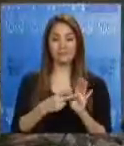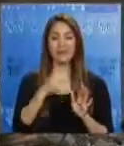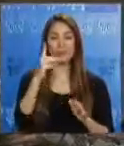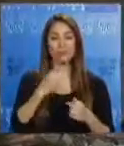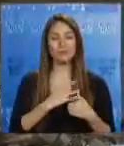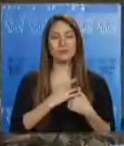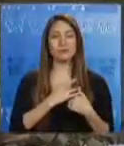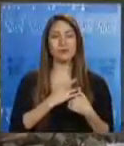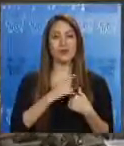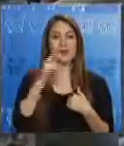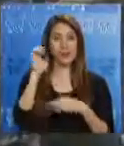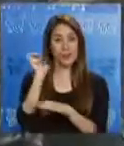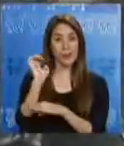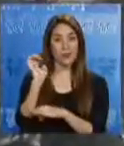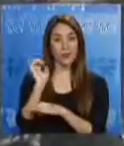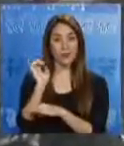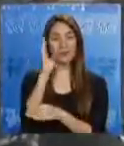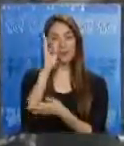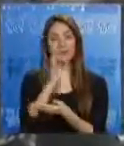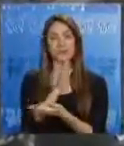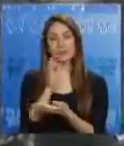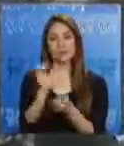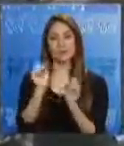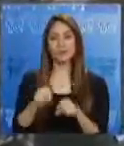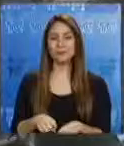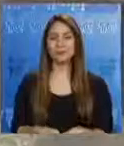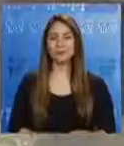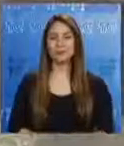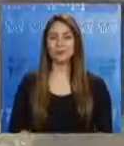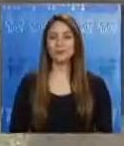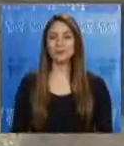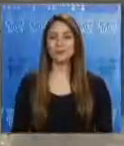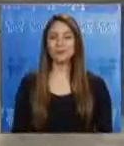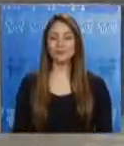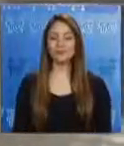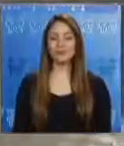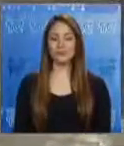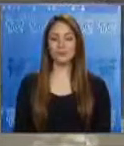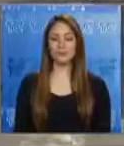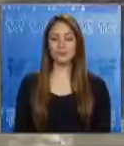alma de un Ecuador bendecido. Jorge Rendón, TC Televisión.